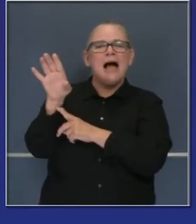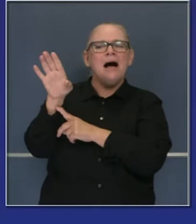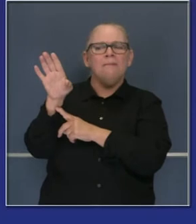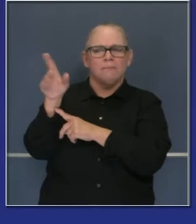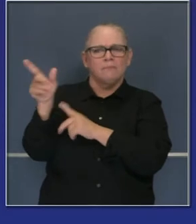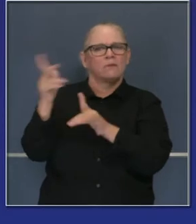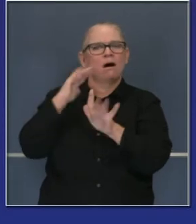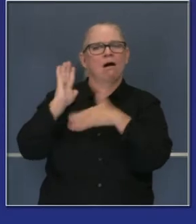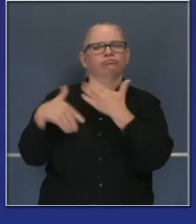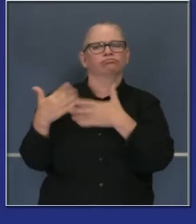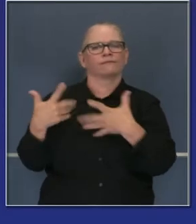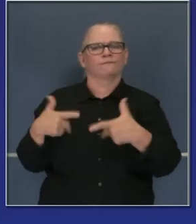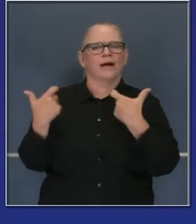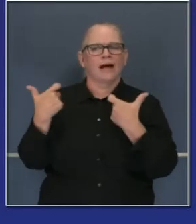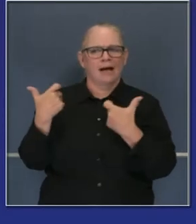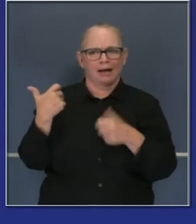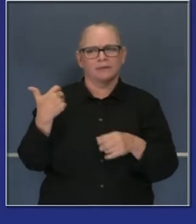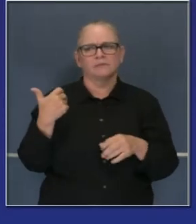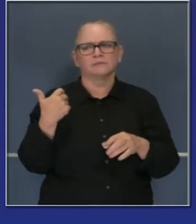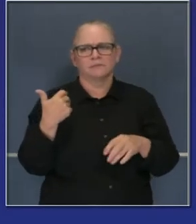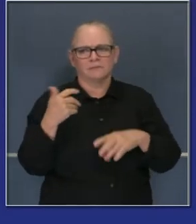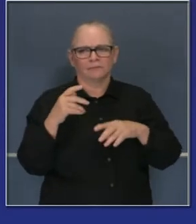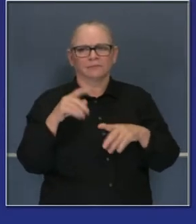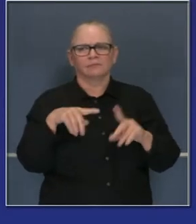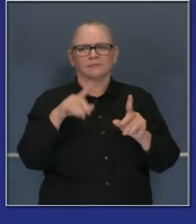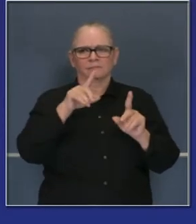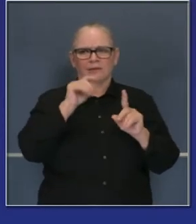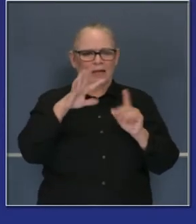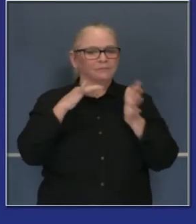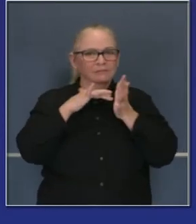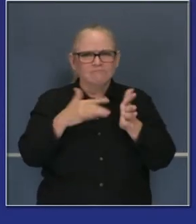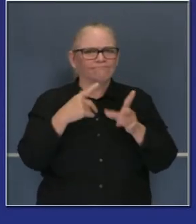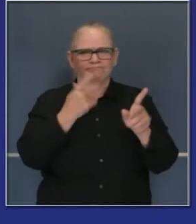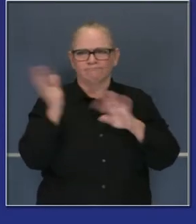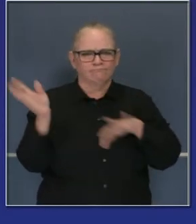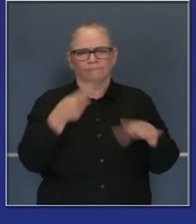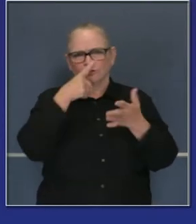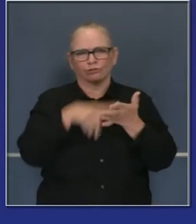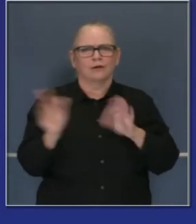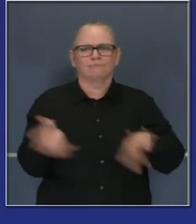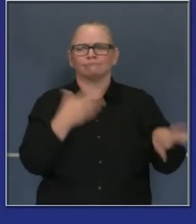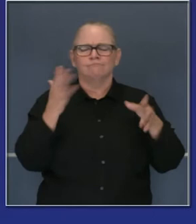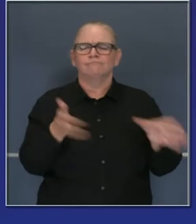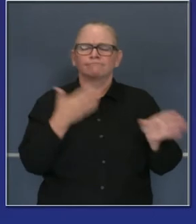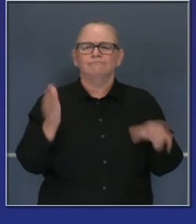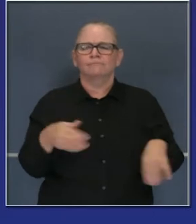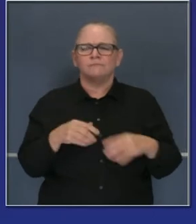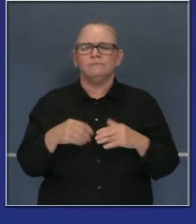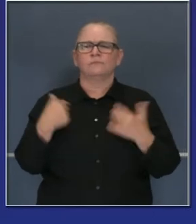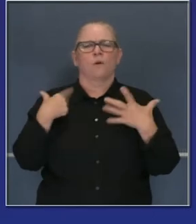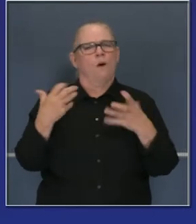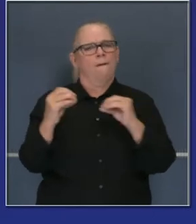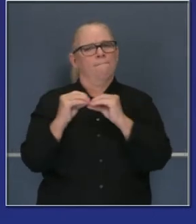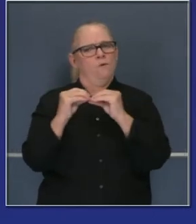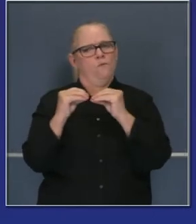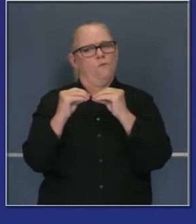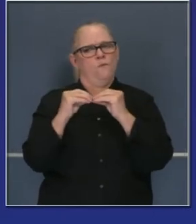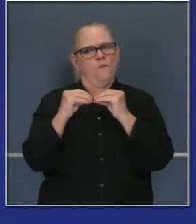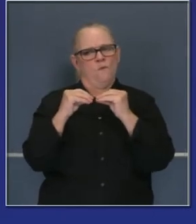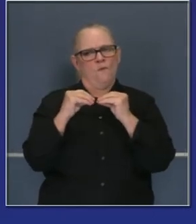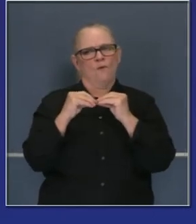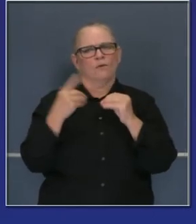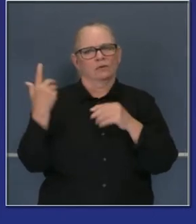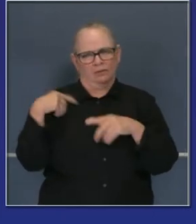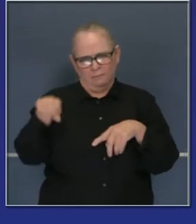número de pruebas no estamos retrasando el número de pruebas diarias queremos aumentar sustancialmente el